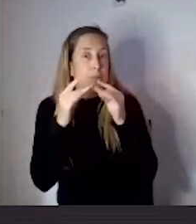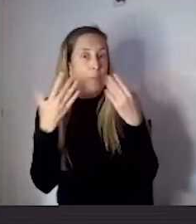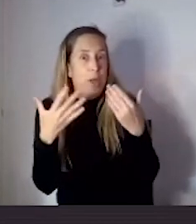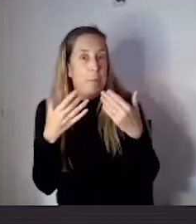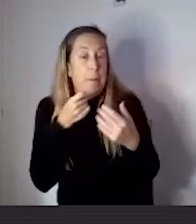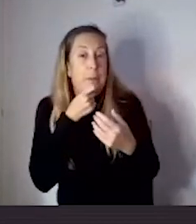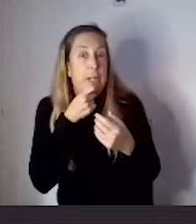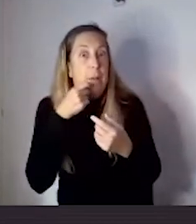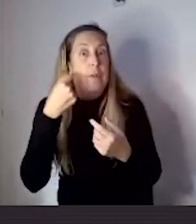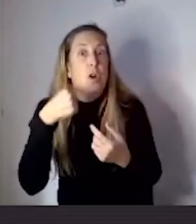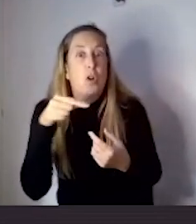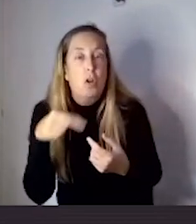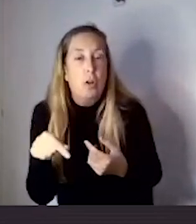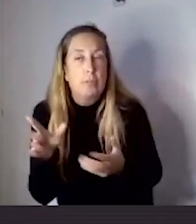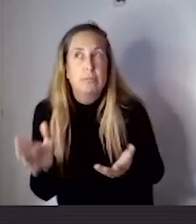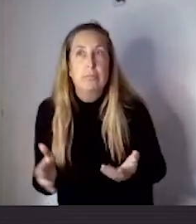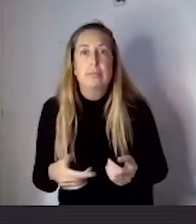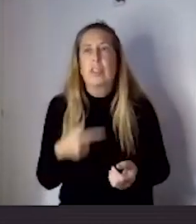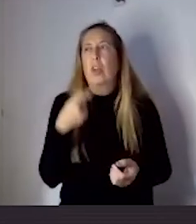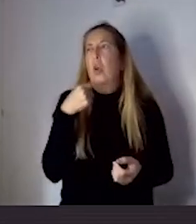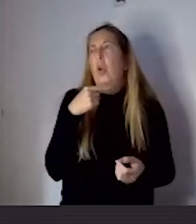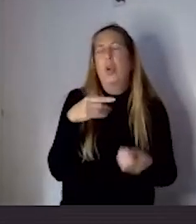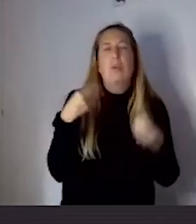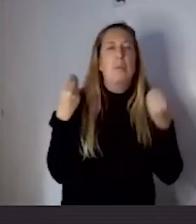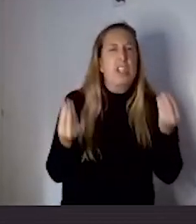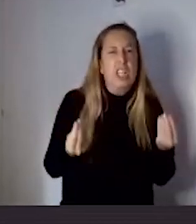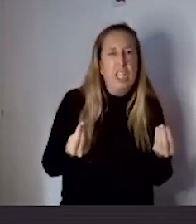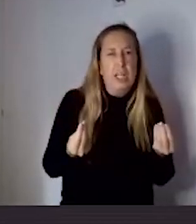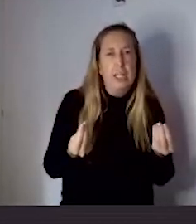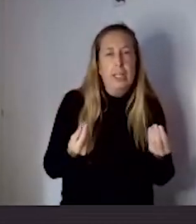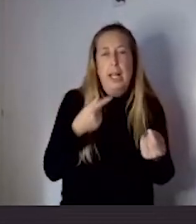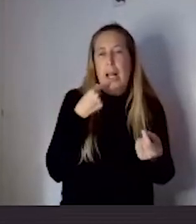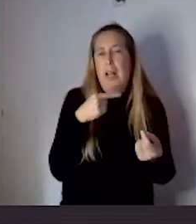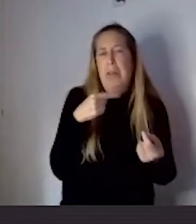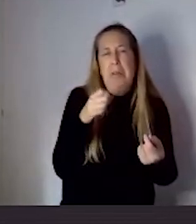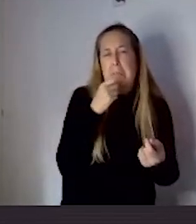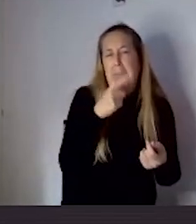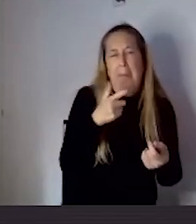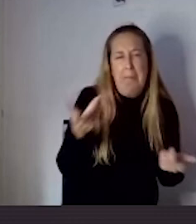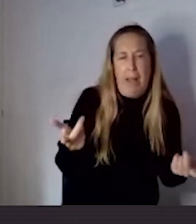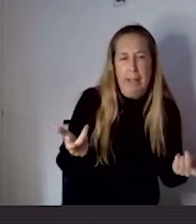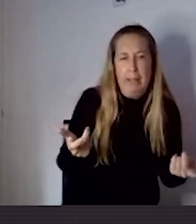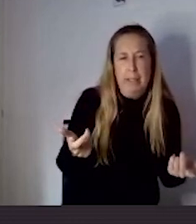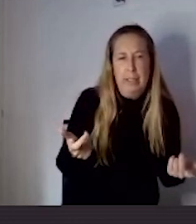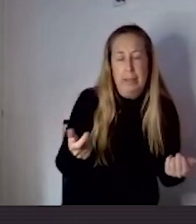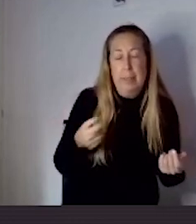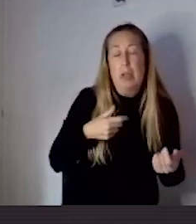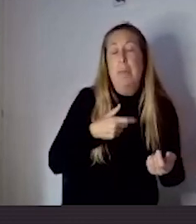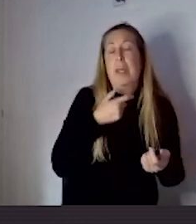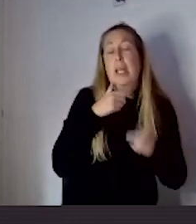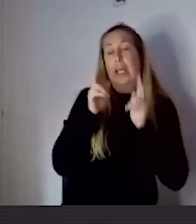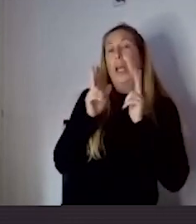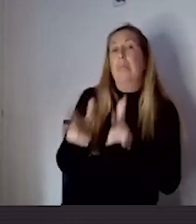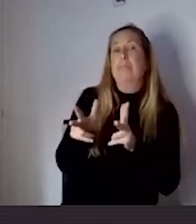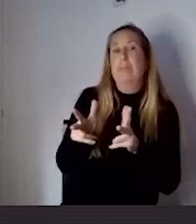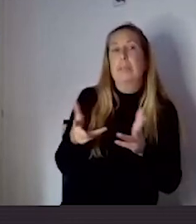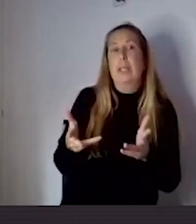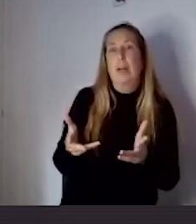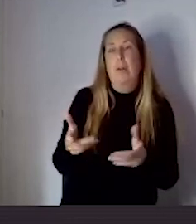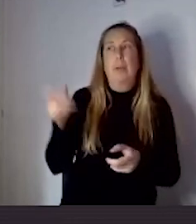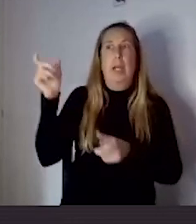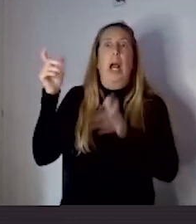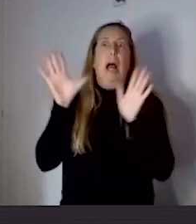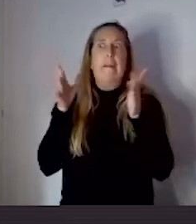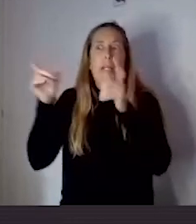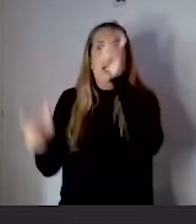porque el color el color es algo súper simple pero quiero decir algo que la mayoría de gente se me queda mirando a veces como